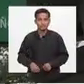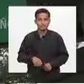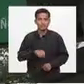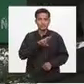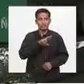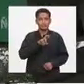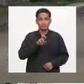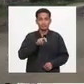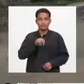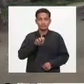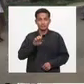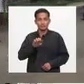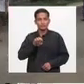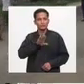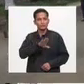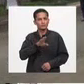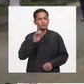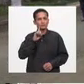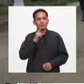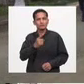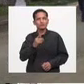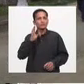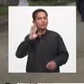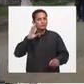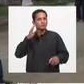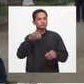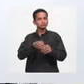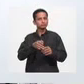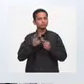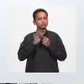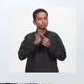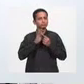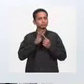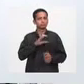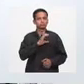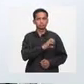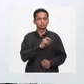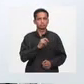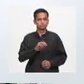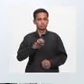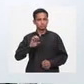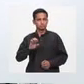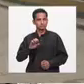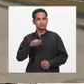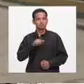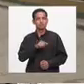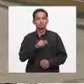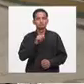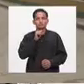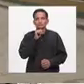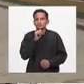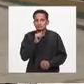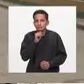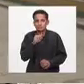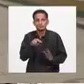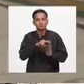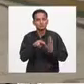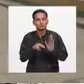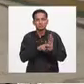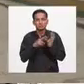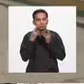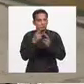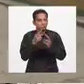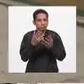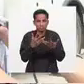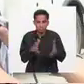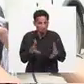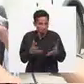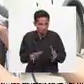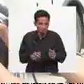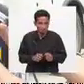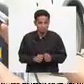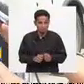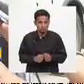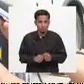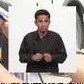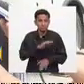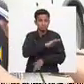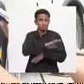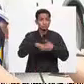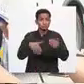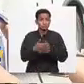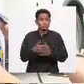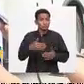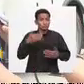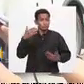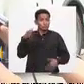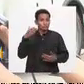electoral del guayas manifestó el objetivo principal del cne y las faltas cometidas por los actores políticos en el cantón todos los actores